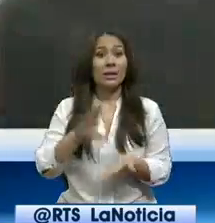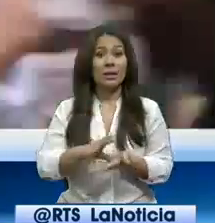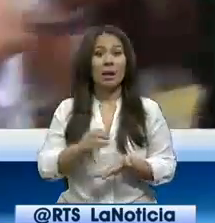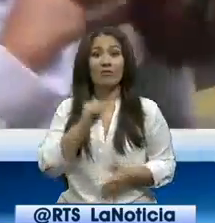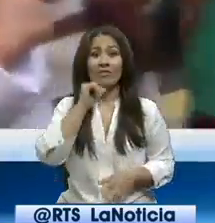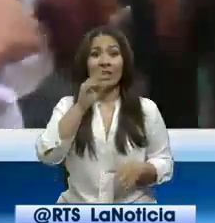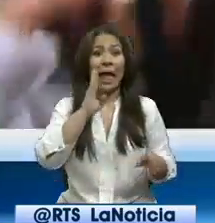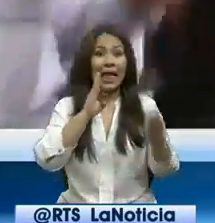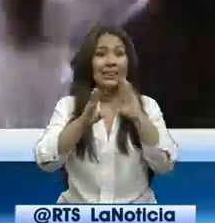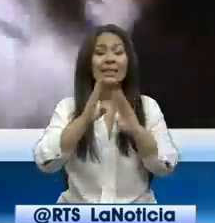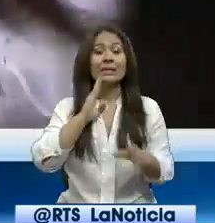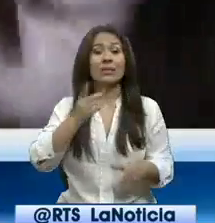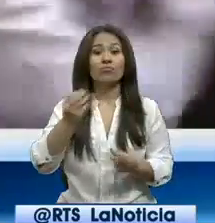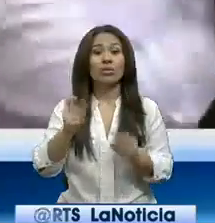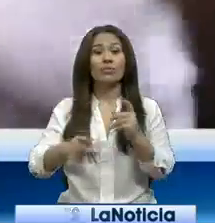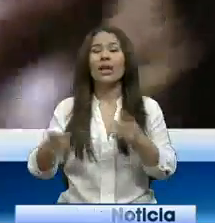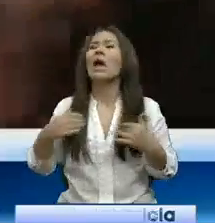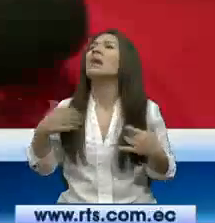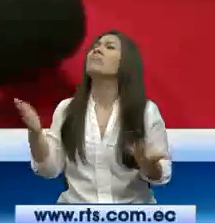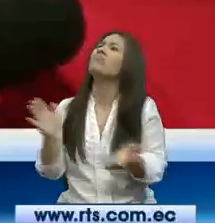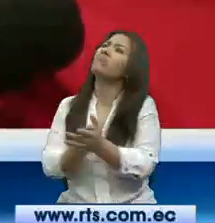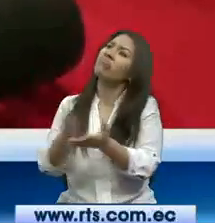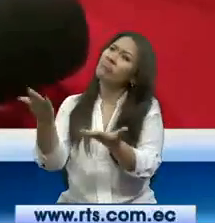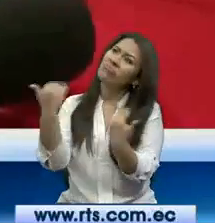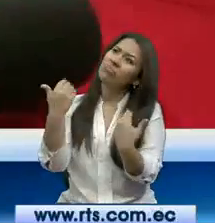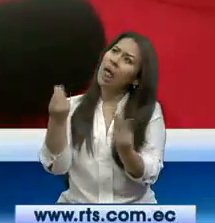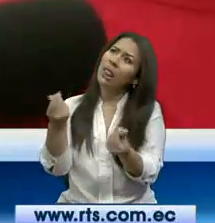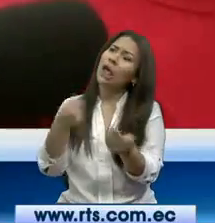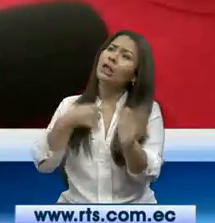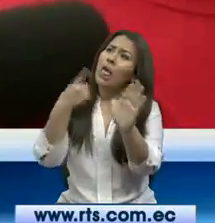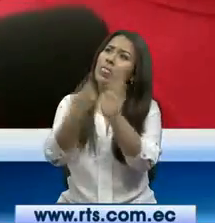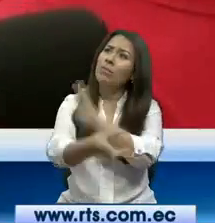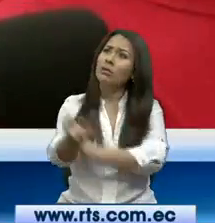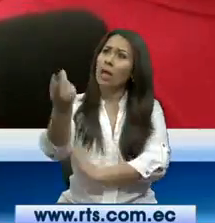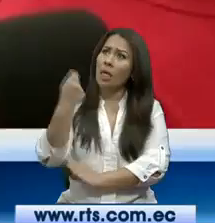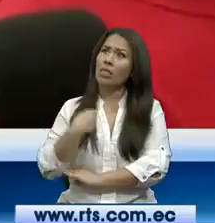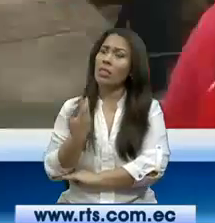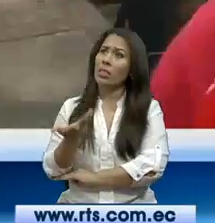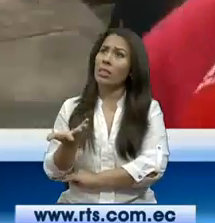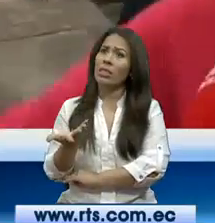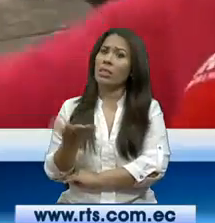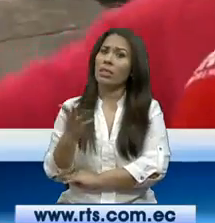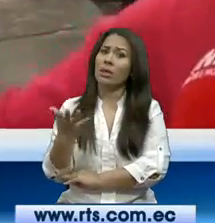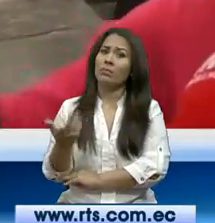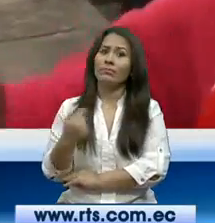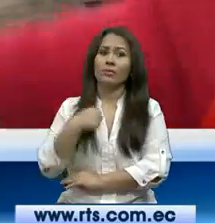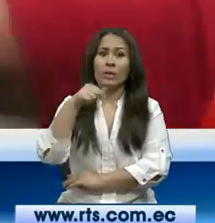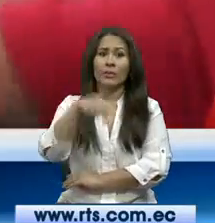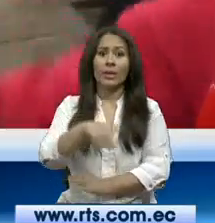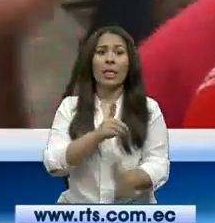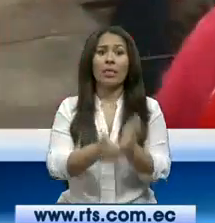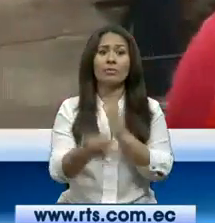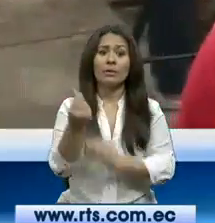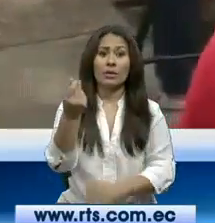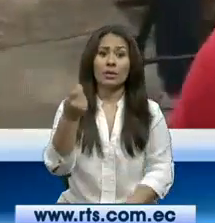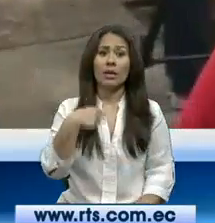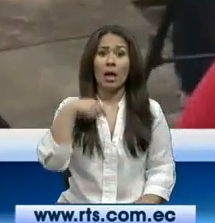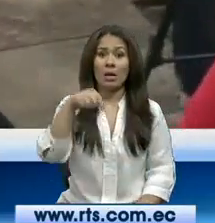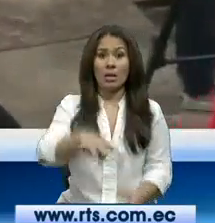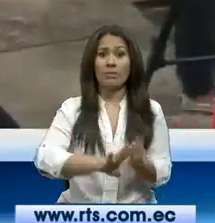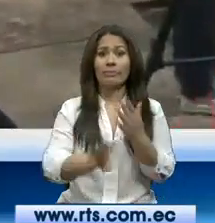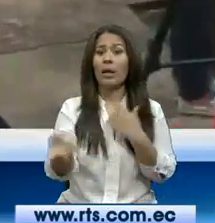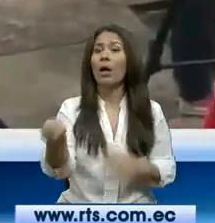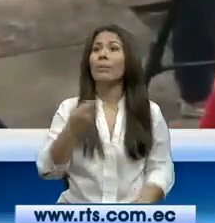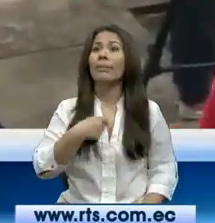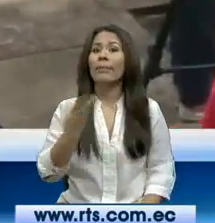tensión. La gente intentaba recuperar su dinero luego de haberlo depositado a cambio de una constancia. Bueno, llegué y pues deposité mi plata aquí. Ahora no aparece